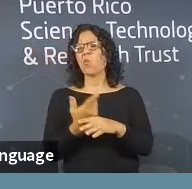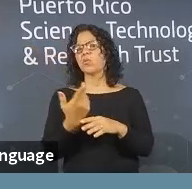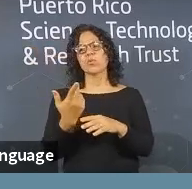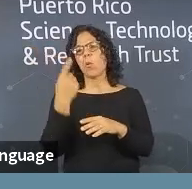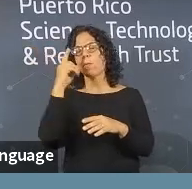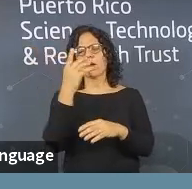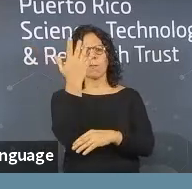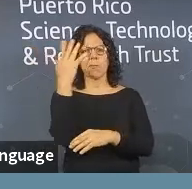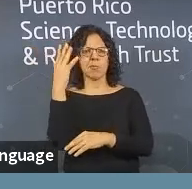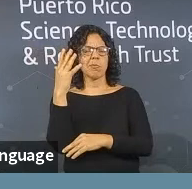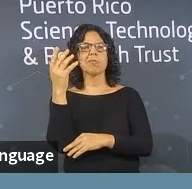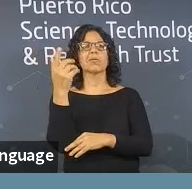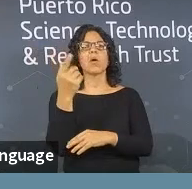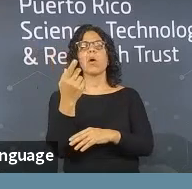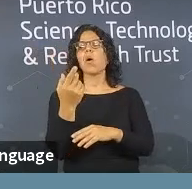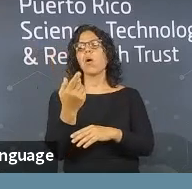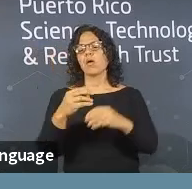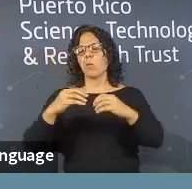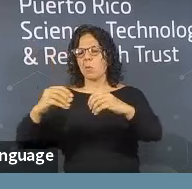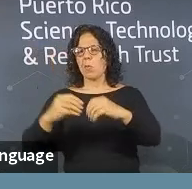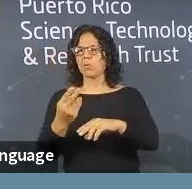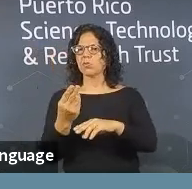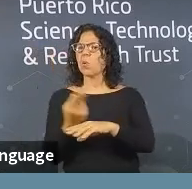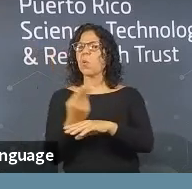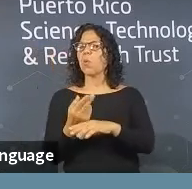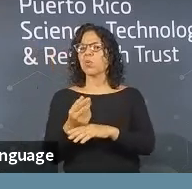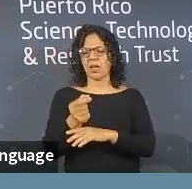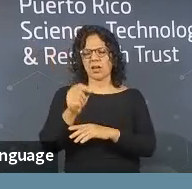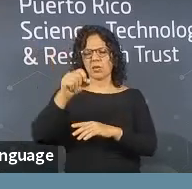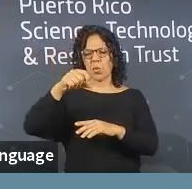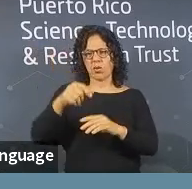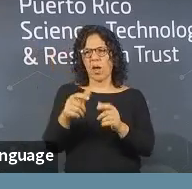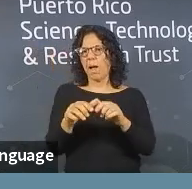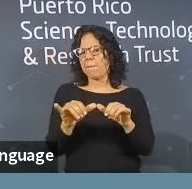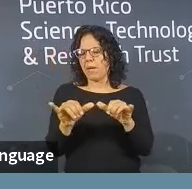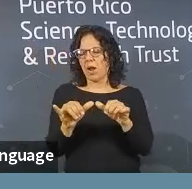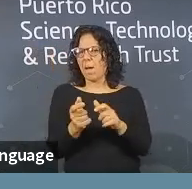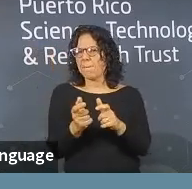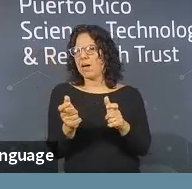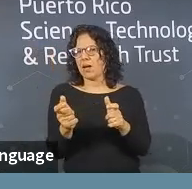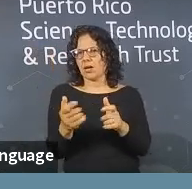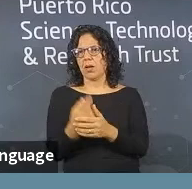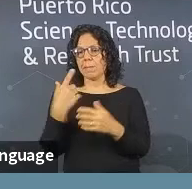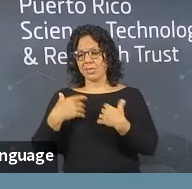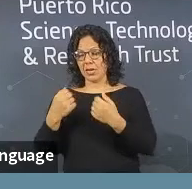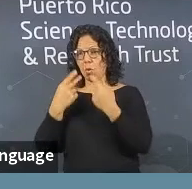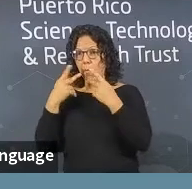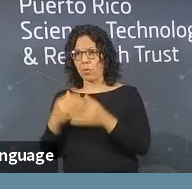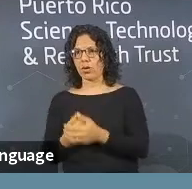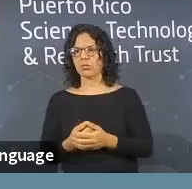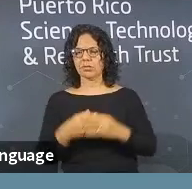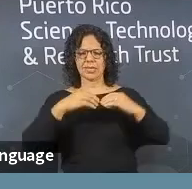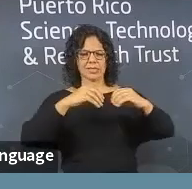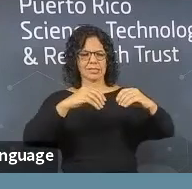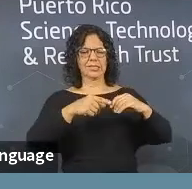utilizan gotas mucho más grandes de lo que utilizamos en salud pública. Agrícola trata de evitar